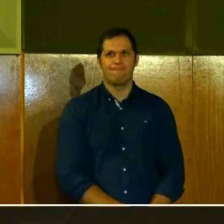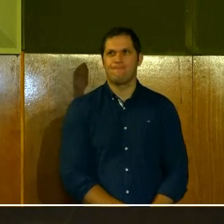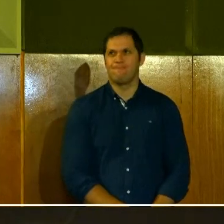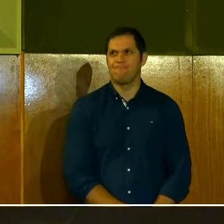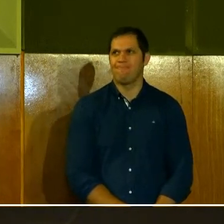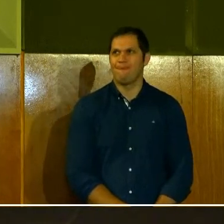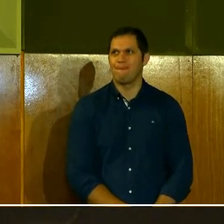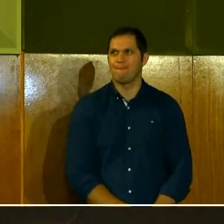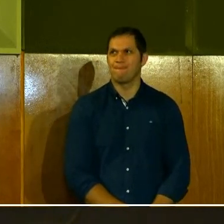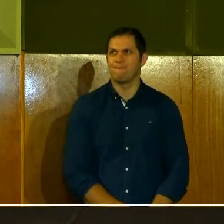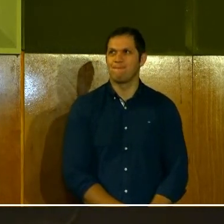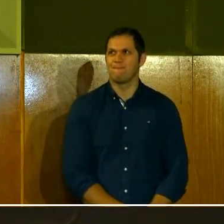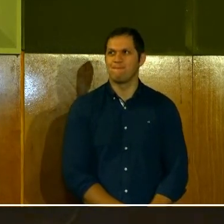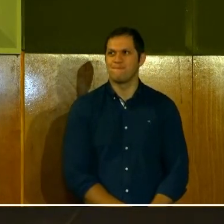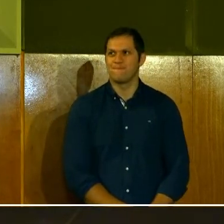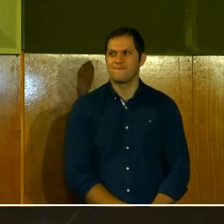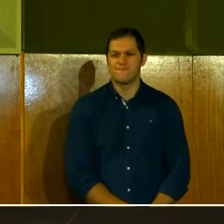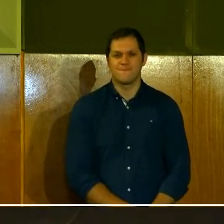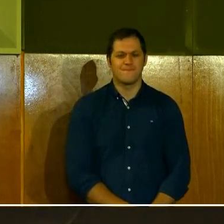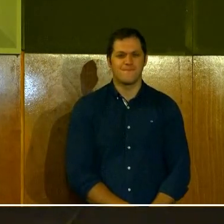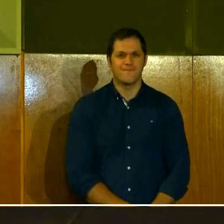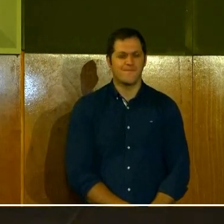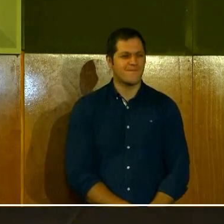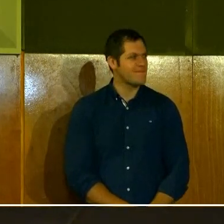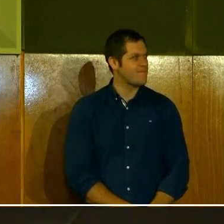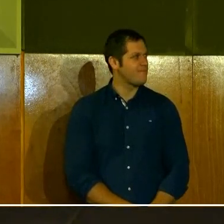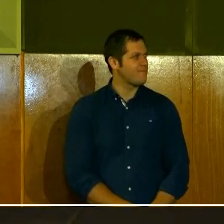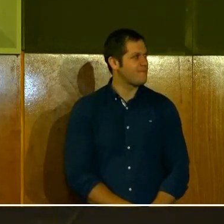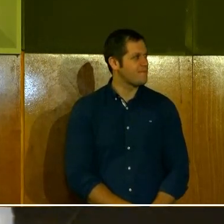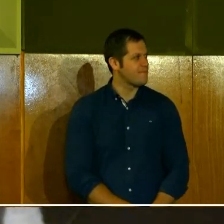oye mira la cantidad de paparazzis que tenemos